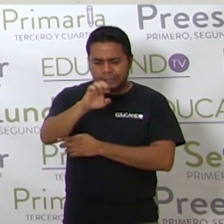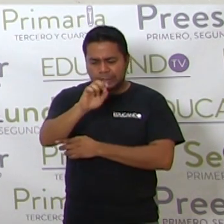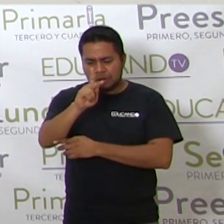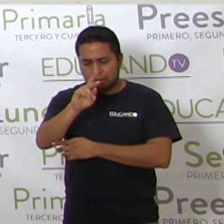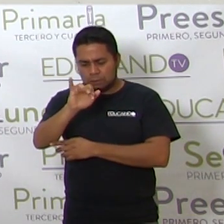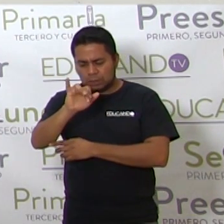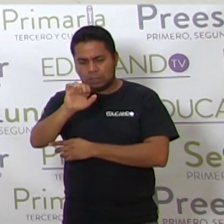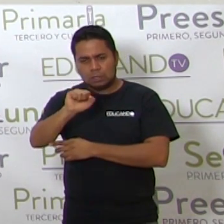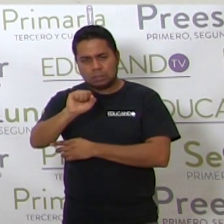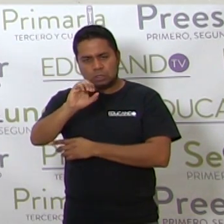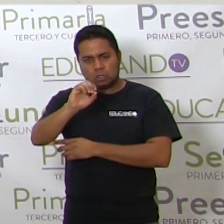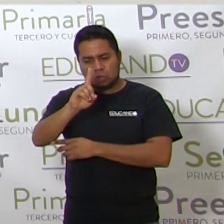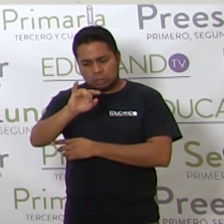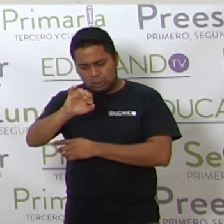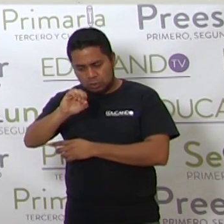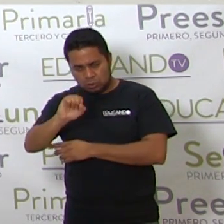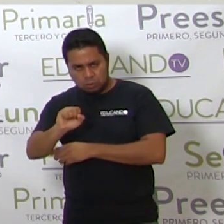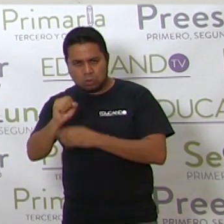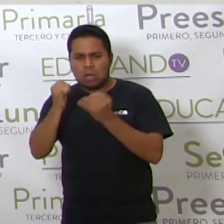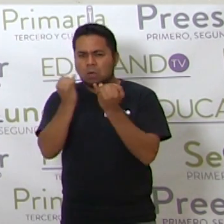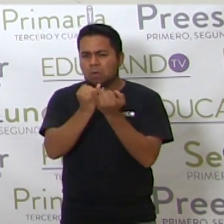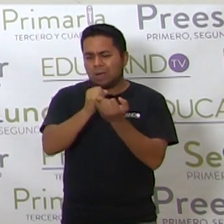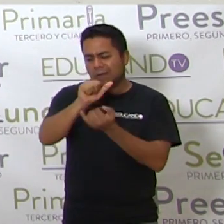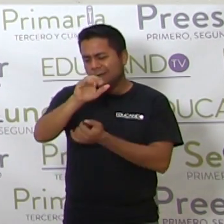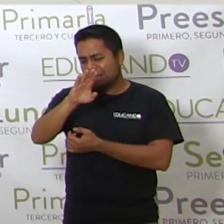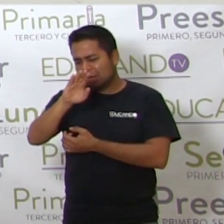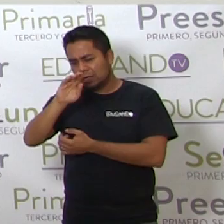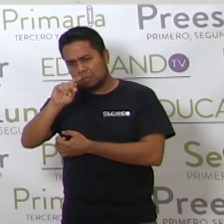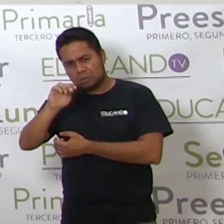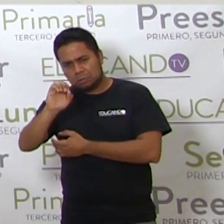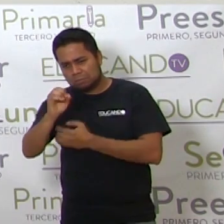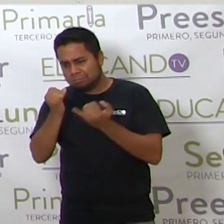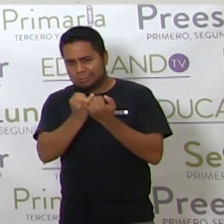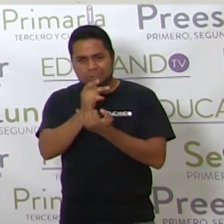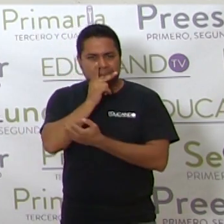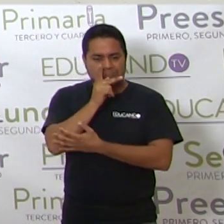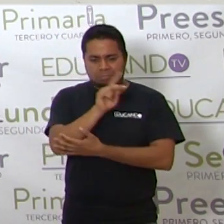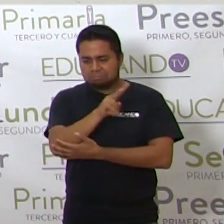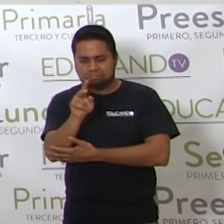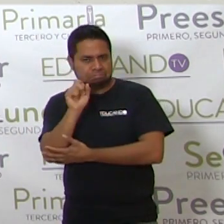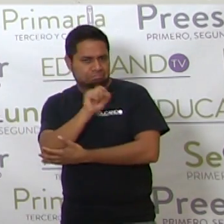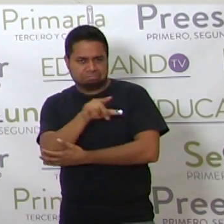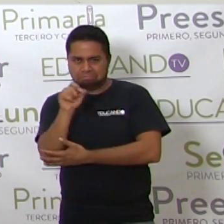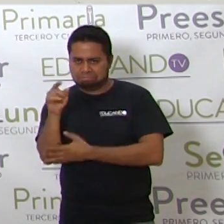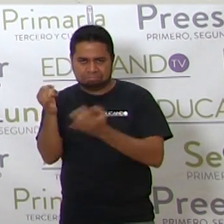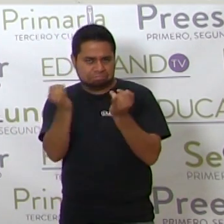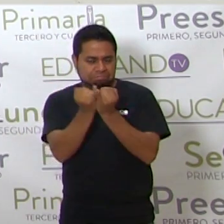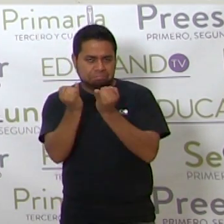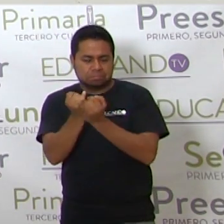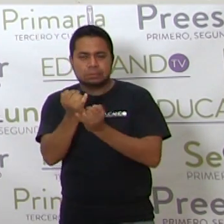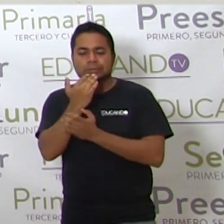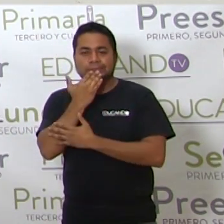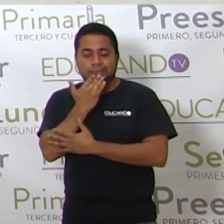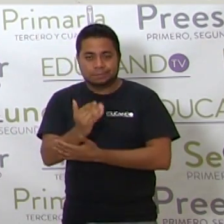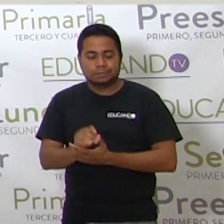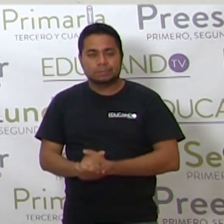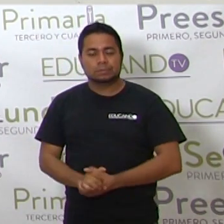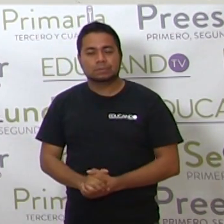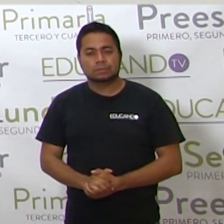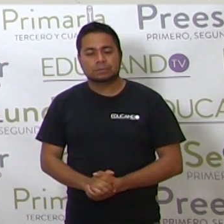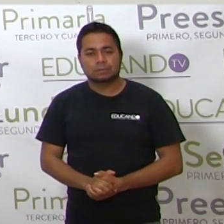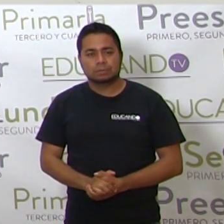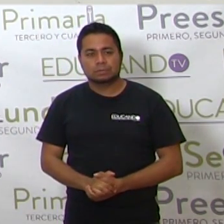episodios pueden llamarse a es lo mismo bien muy bien niños y niñas es así como